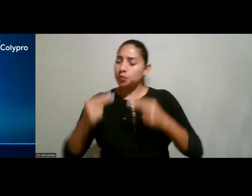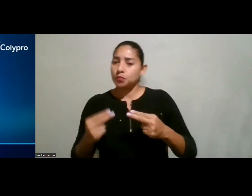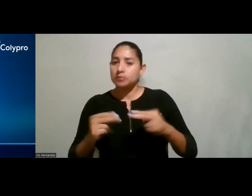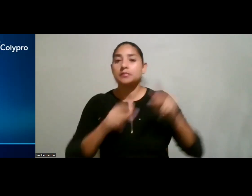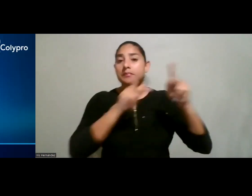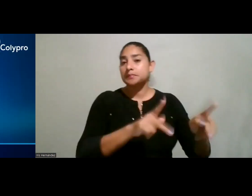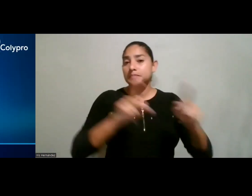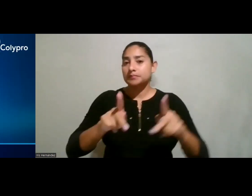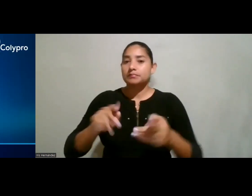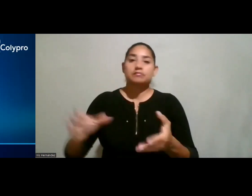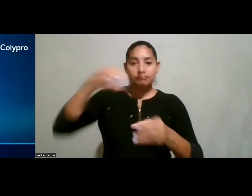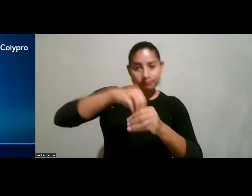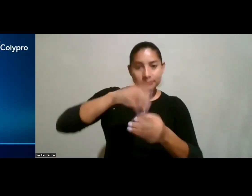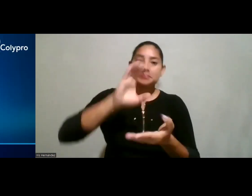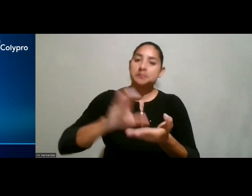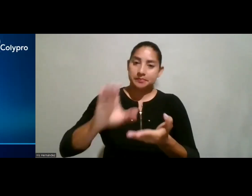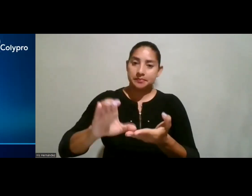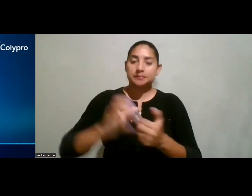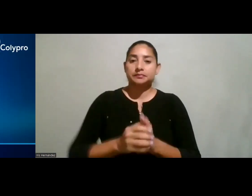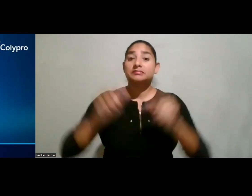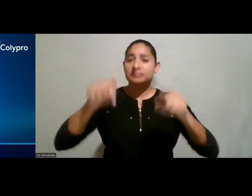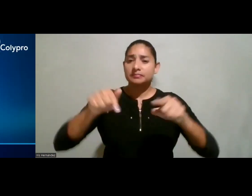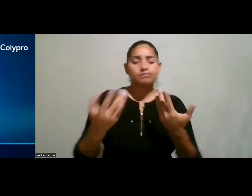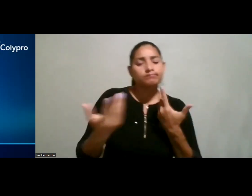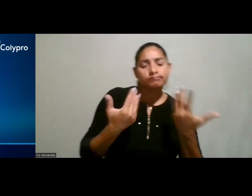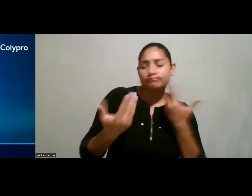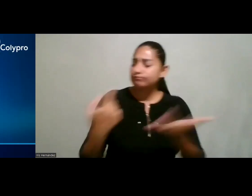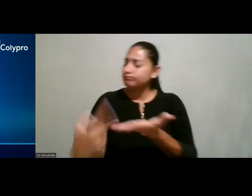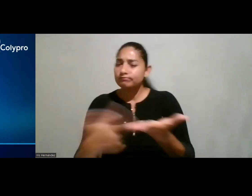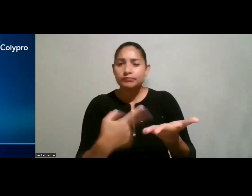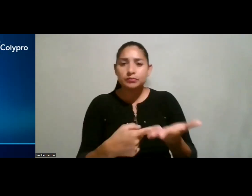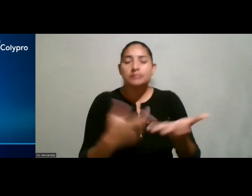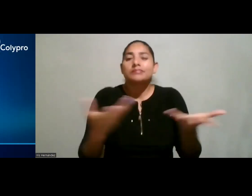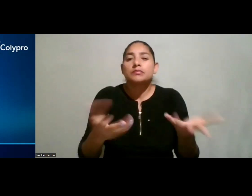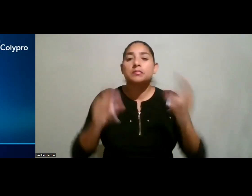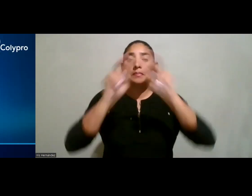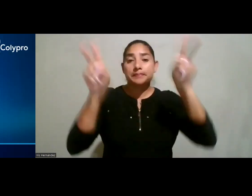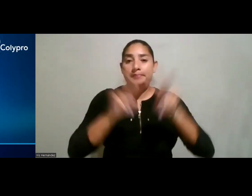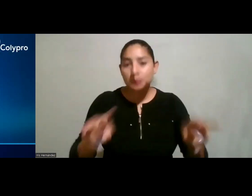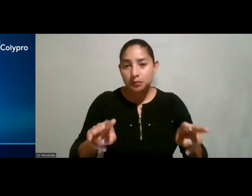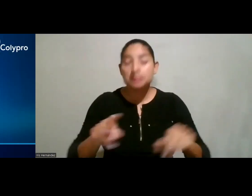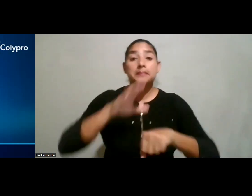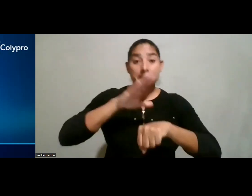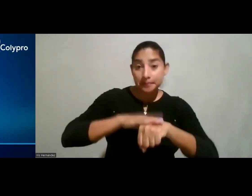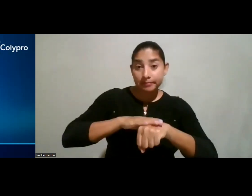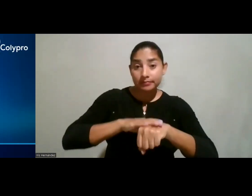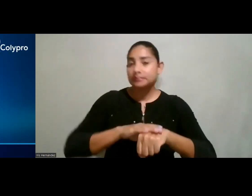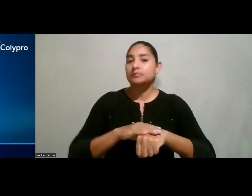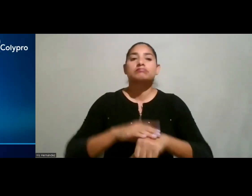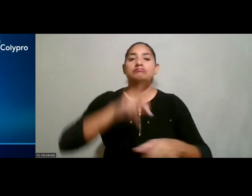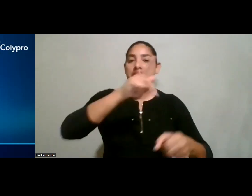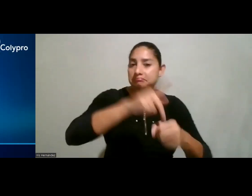personas colegiadas. Este conversatorio al tener un formato virtual permite que podamos tener la